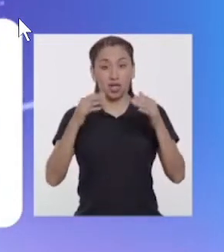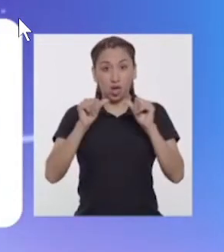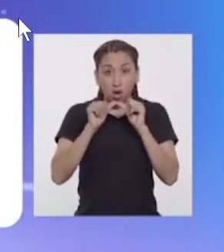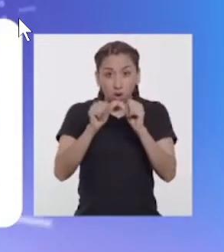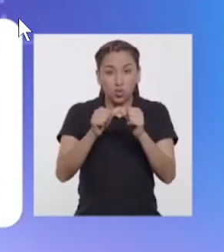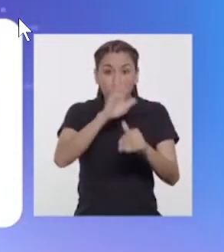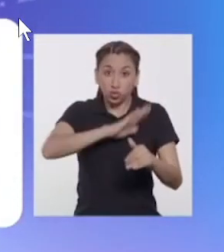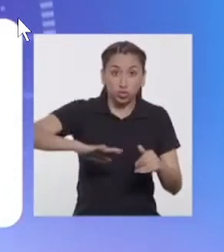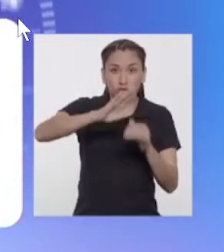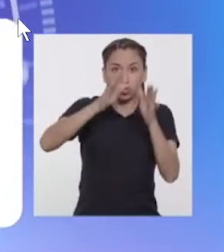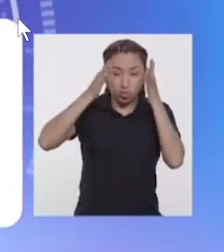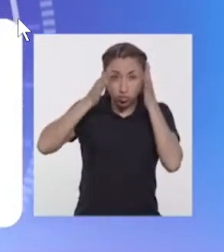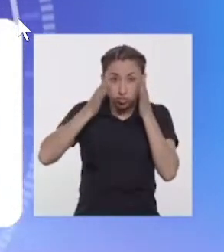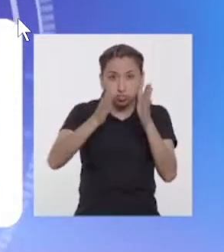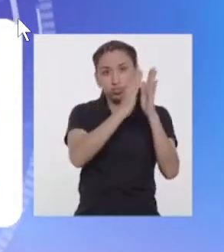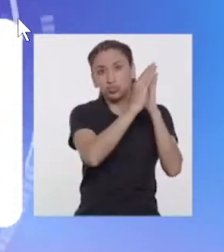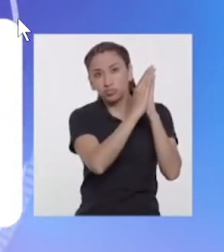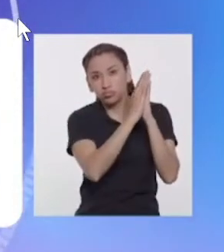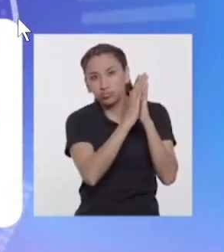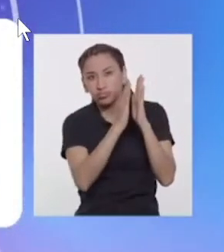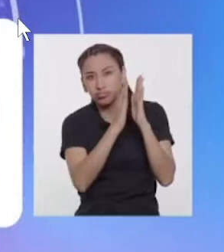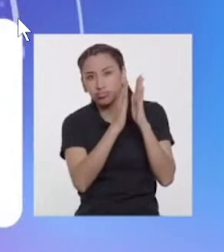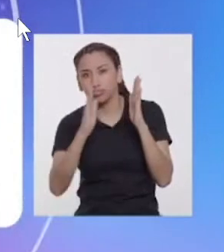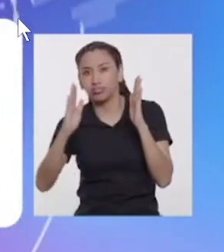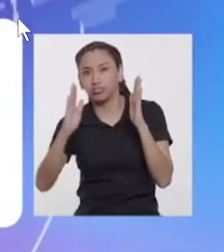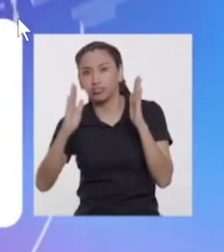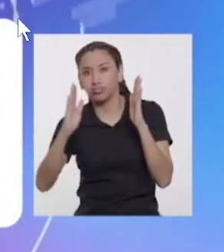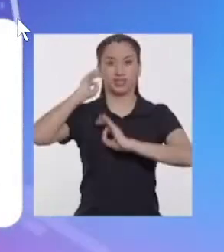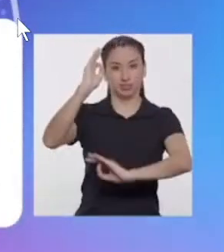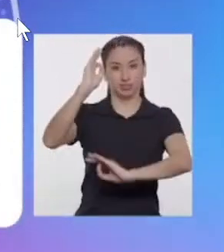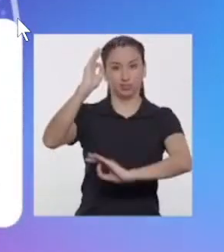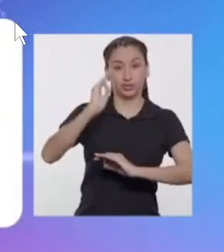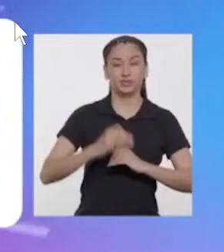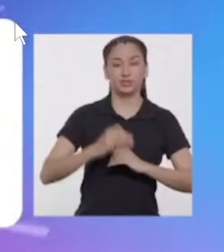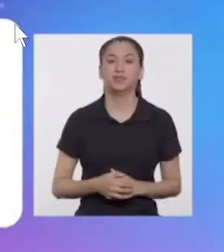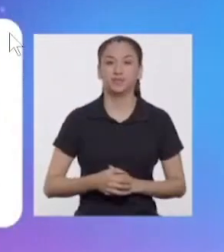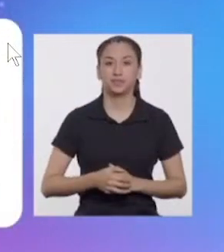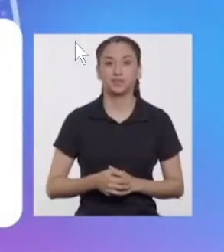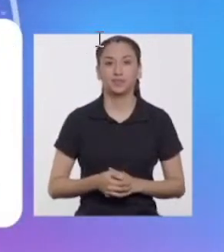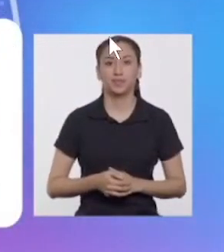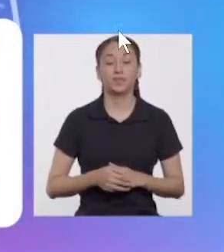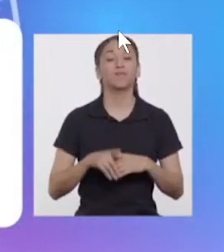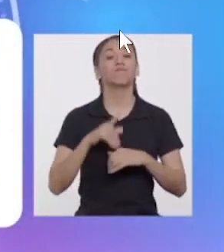se mantengan atentos durante el resto de la exposición.